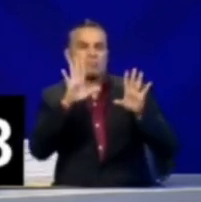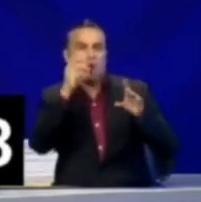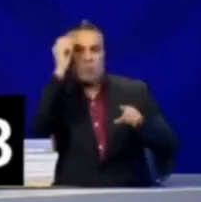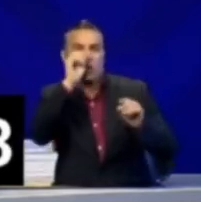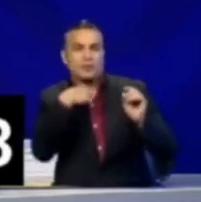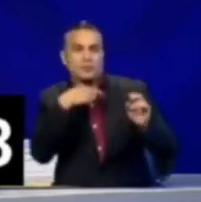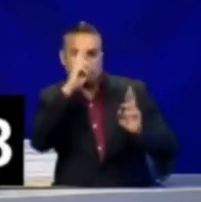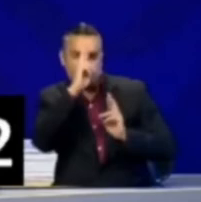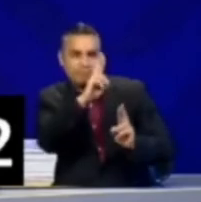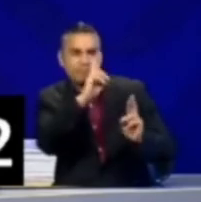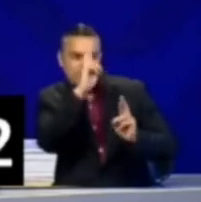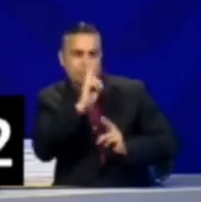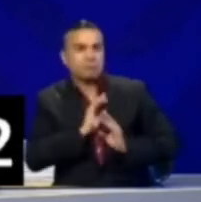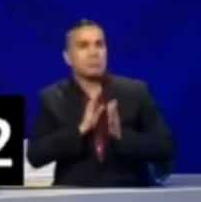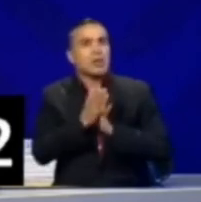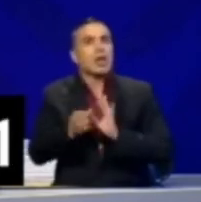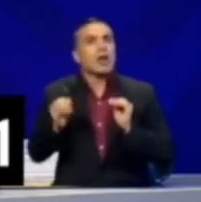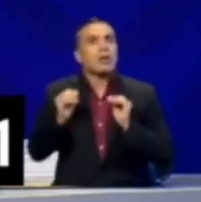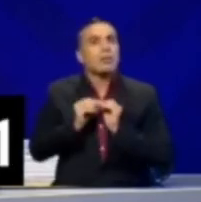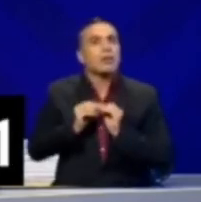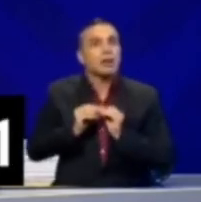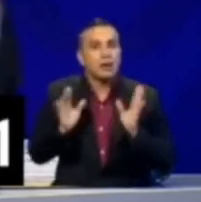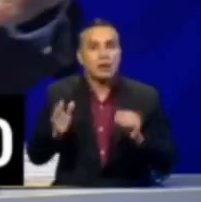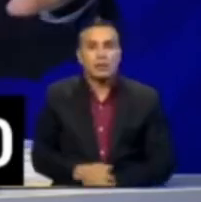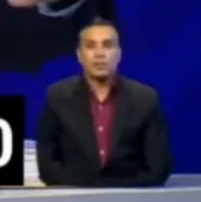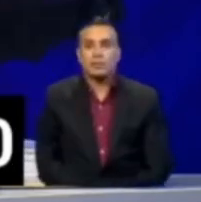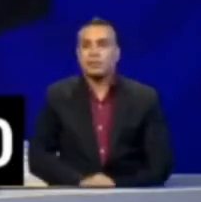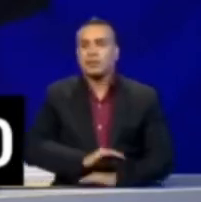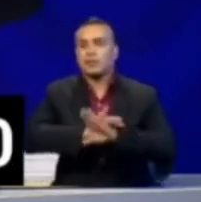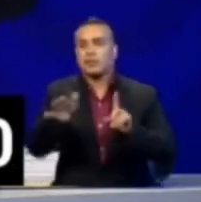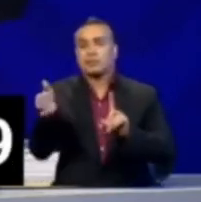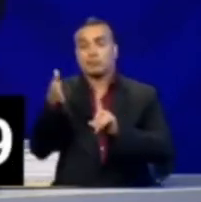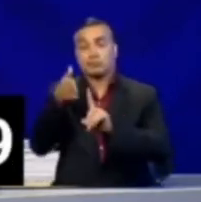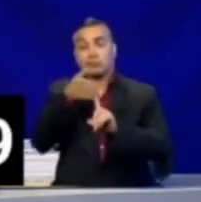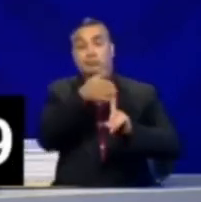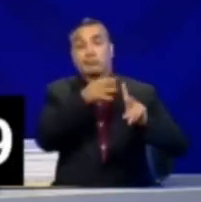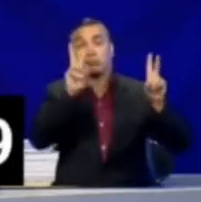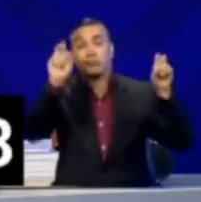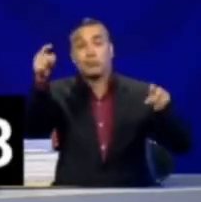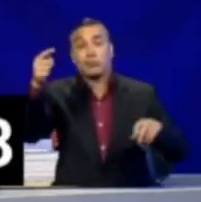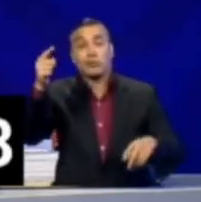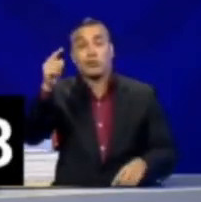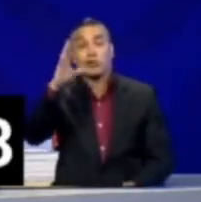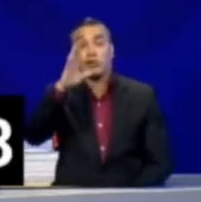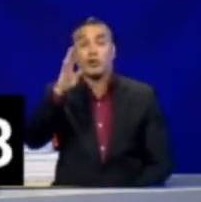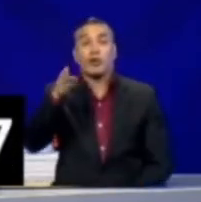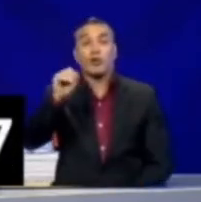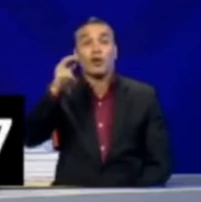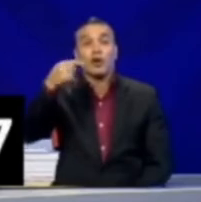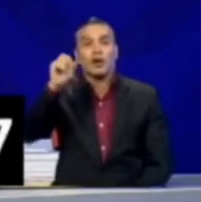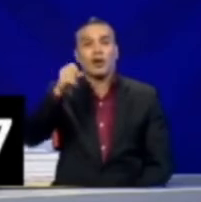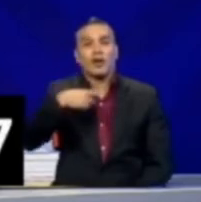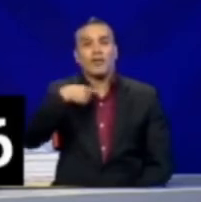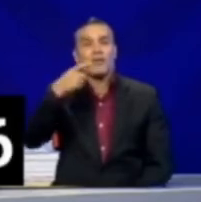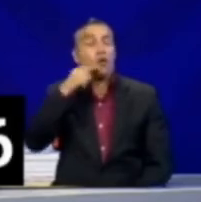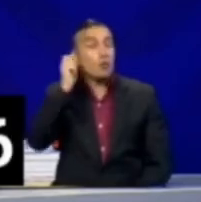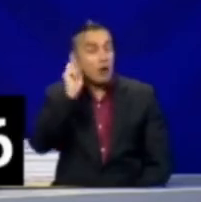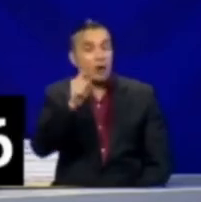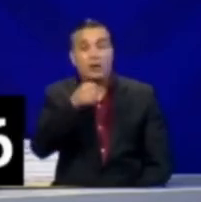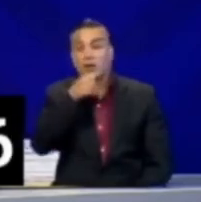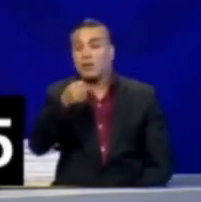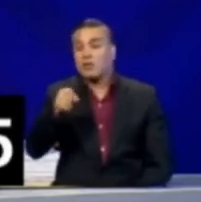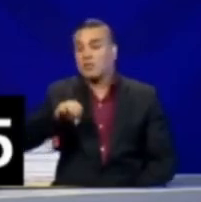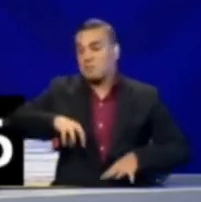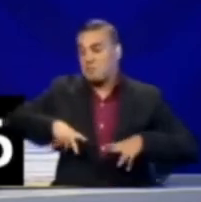sabiendo que nos respetamos entre ecuatorianos. A un lado, aquellos términos del borrego, de la gordita horrorosa, del